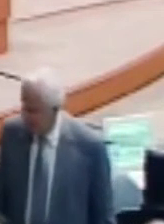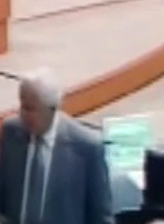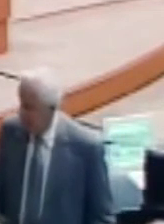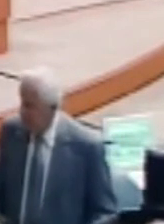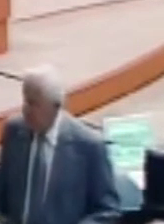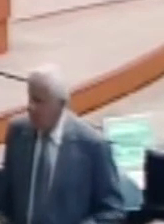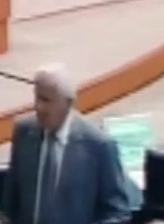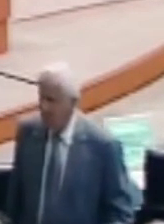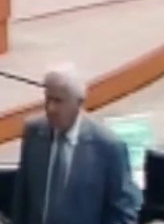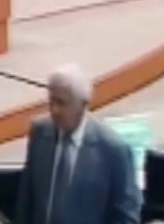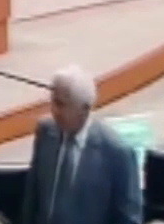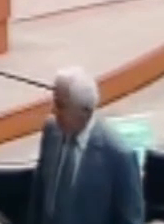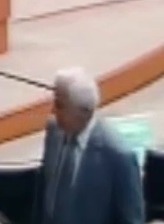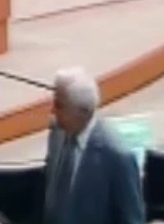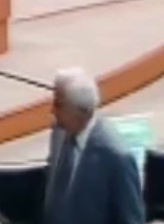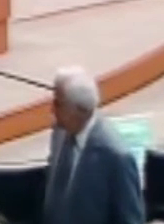sentido de la